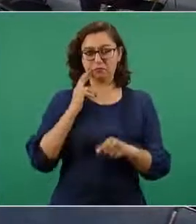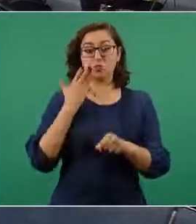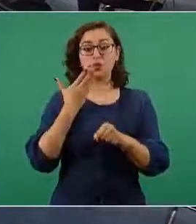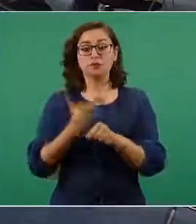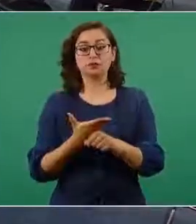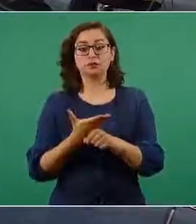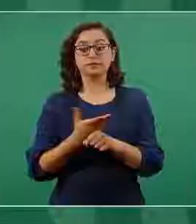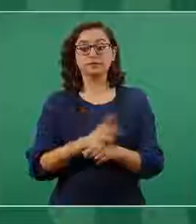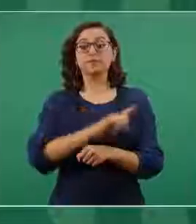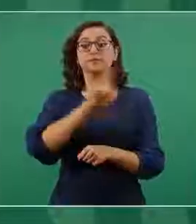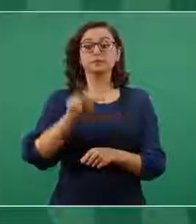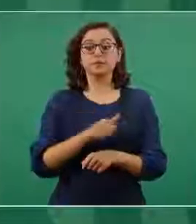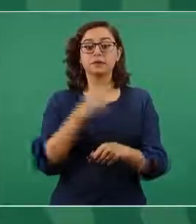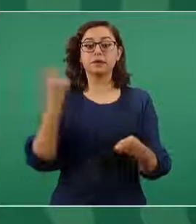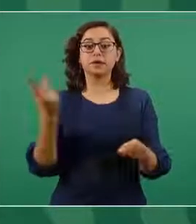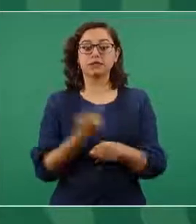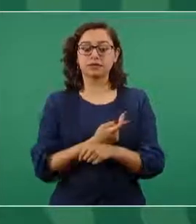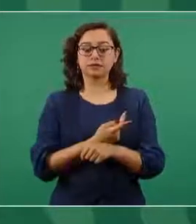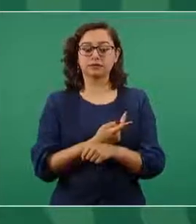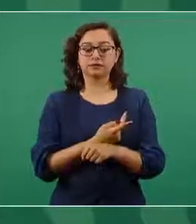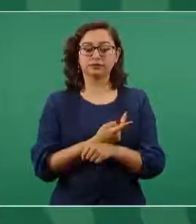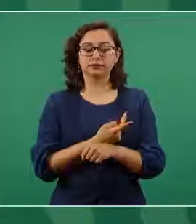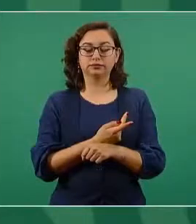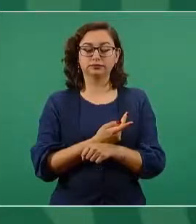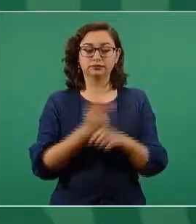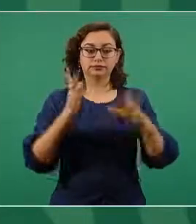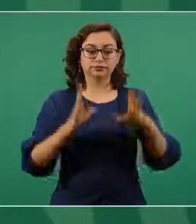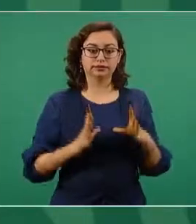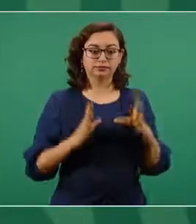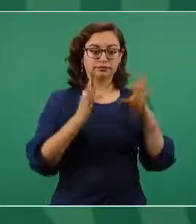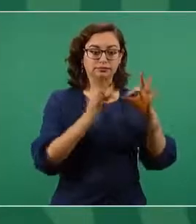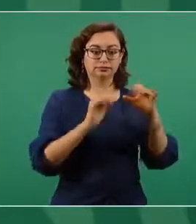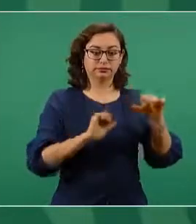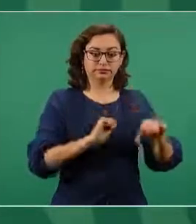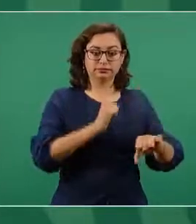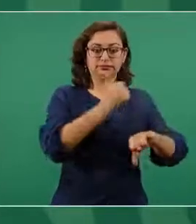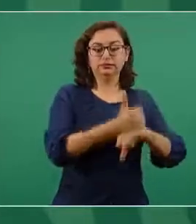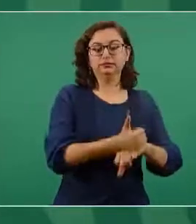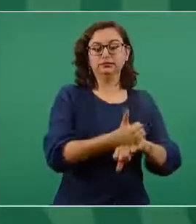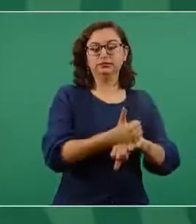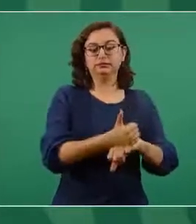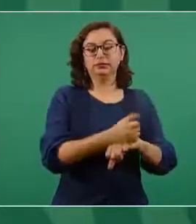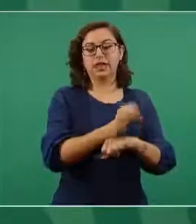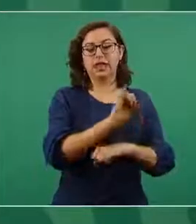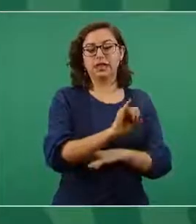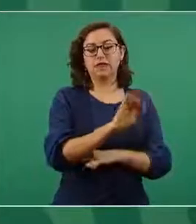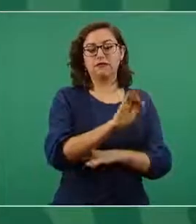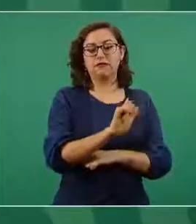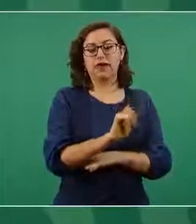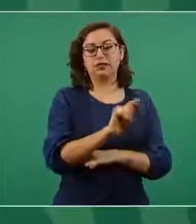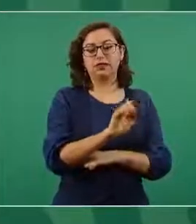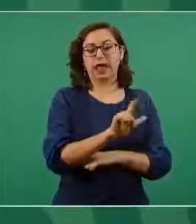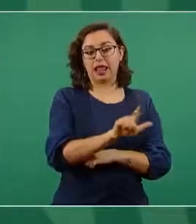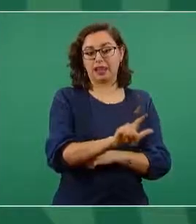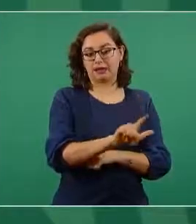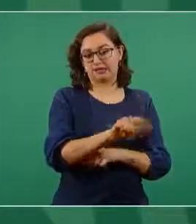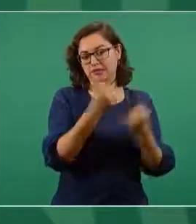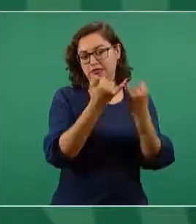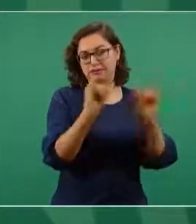Y crearon el IFETEL autónomo.